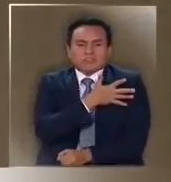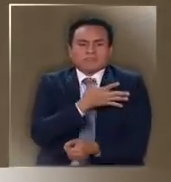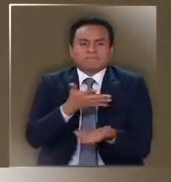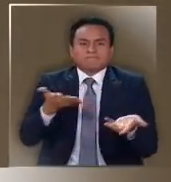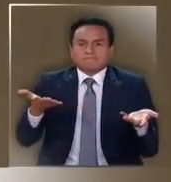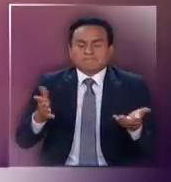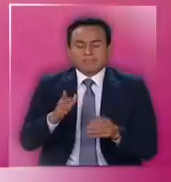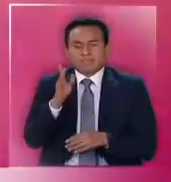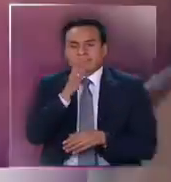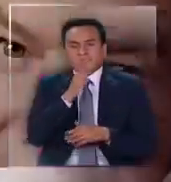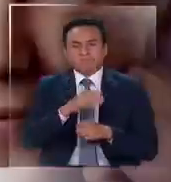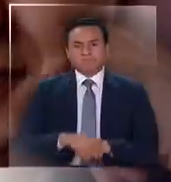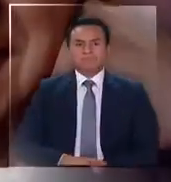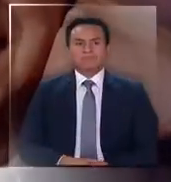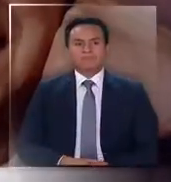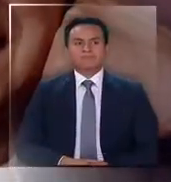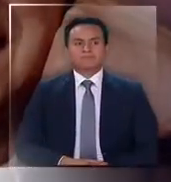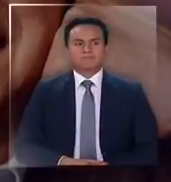punto increíble.